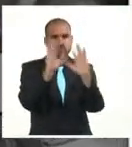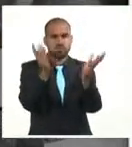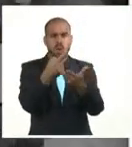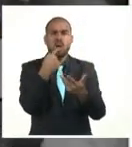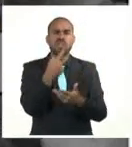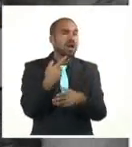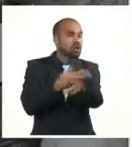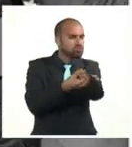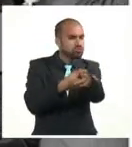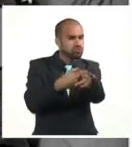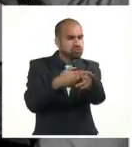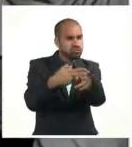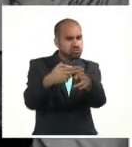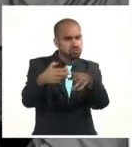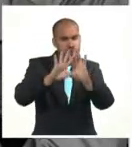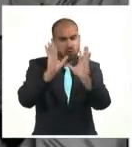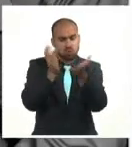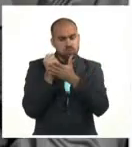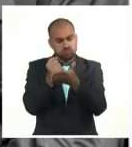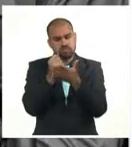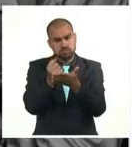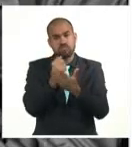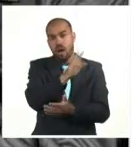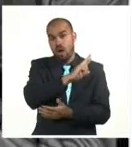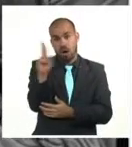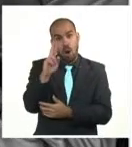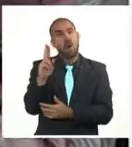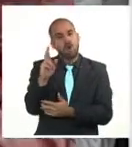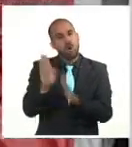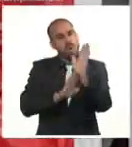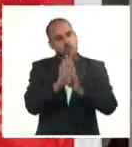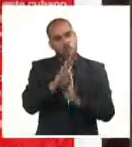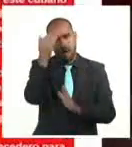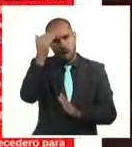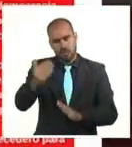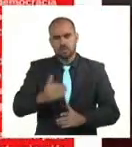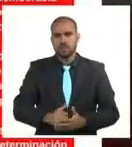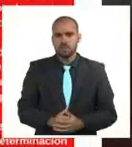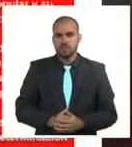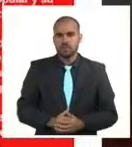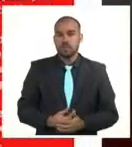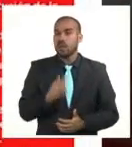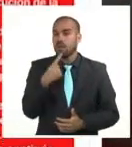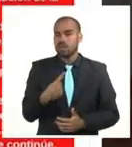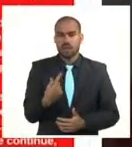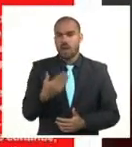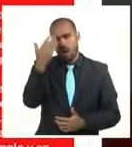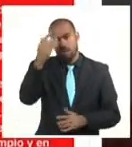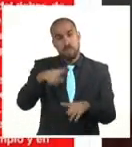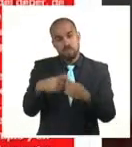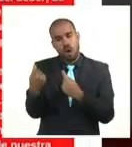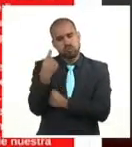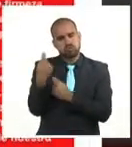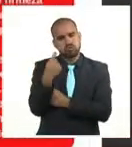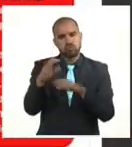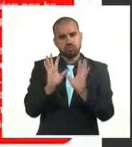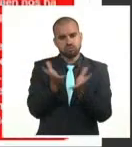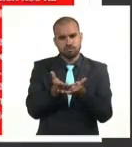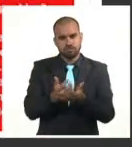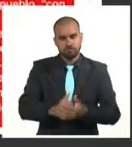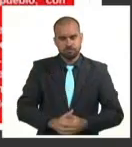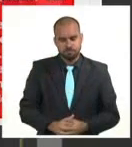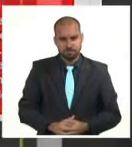capacidad y aportes a la revolución del general de ejército y son portadores del agradecimiento por sus enseñanzas también se